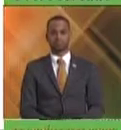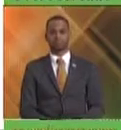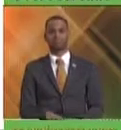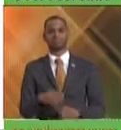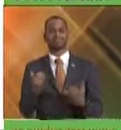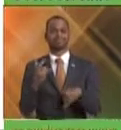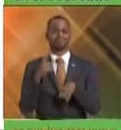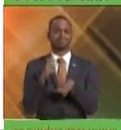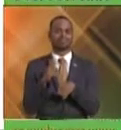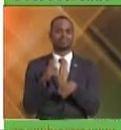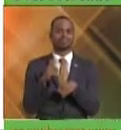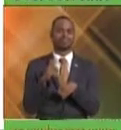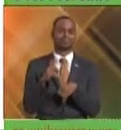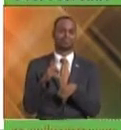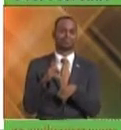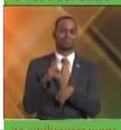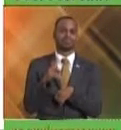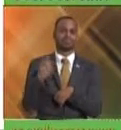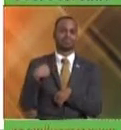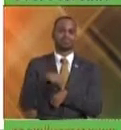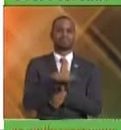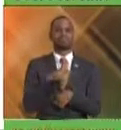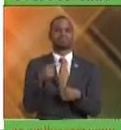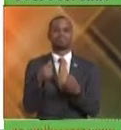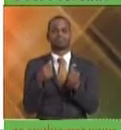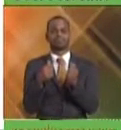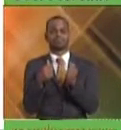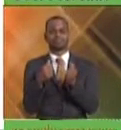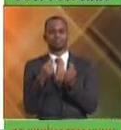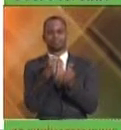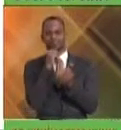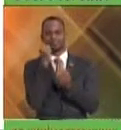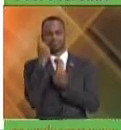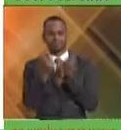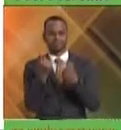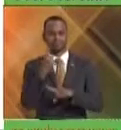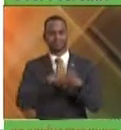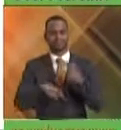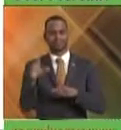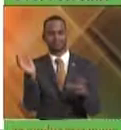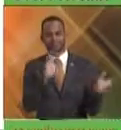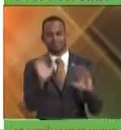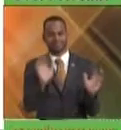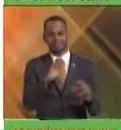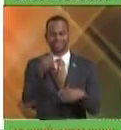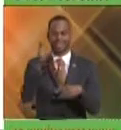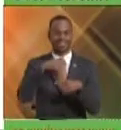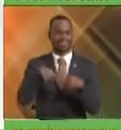dijeron que nosotros somos discapacitados porque no entendemos la seña que ellos